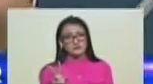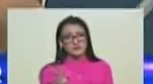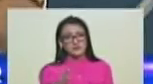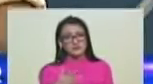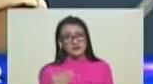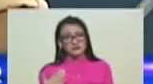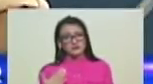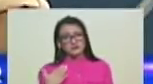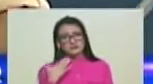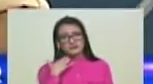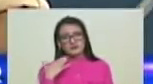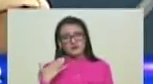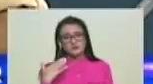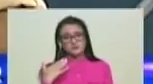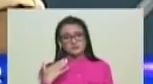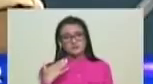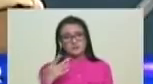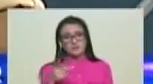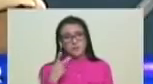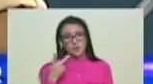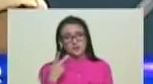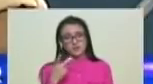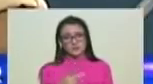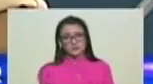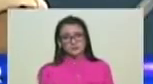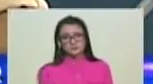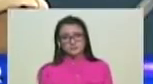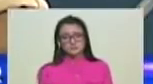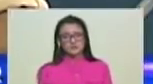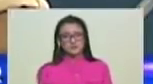hacerle daño a sus adversarios políticos en el interior de sus países.